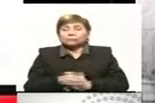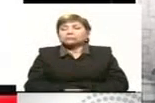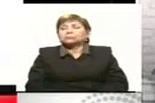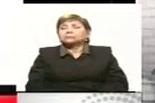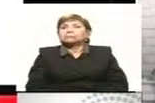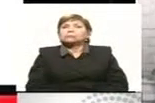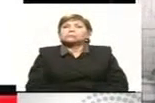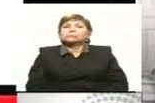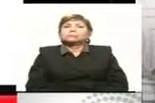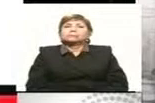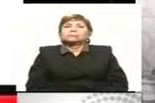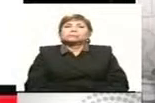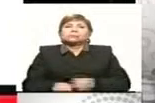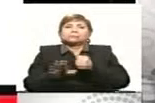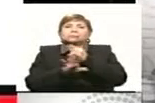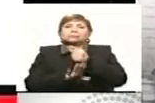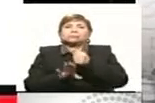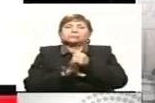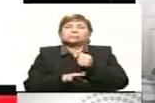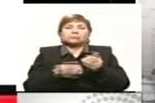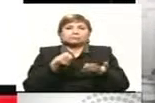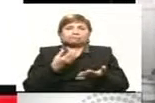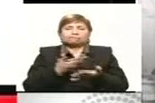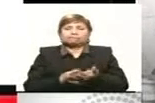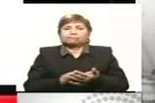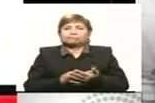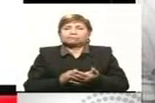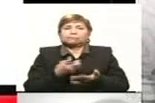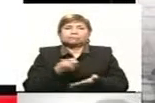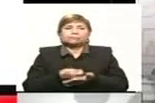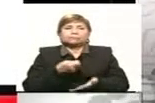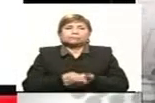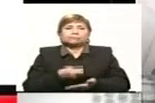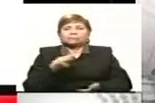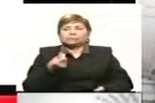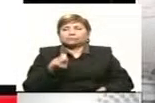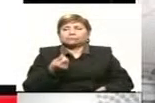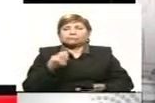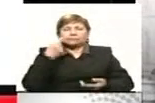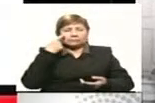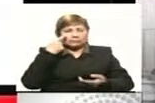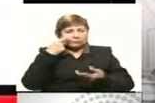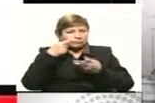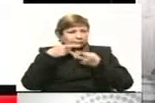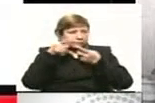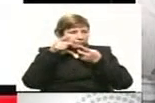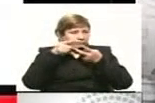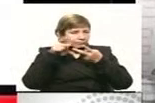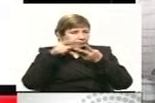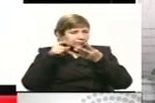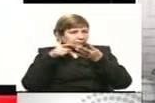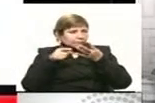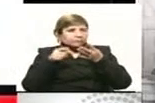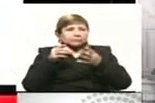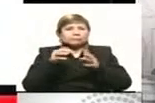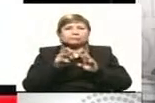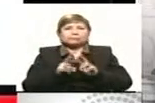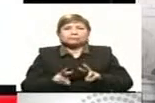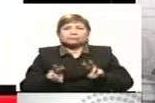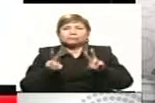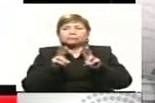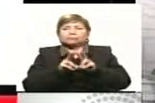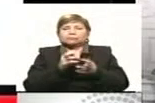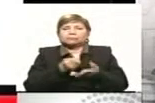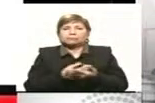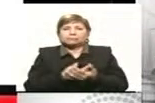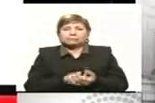Entonces, básicamente, tiene una buena parte de su dinero que va a la actividad de supervisar el mercado de valores, ¿no? Que es su